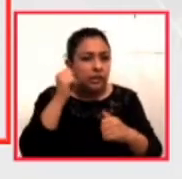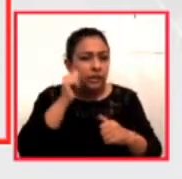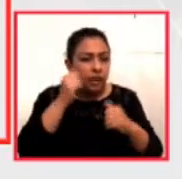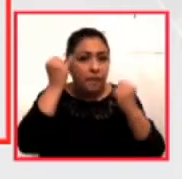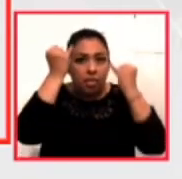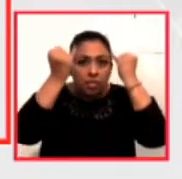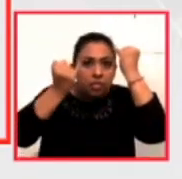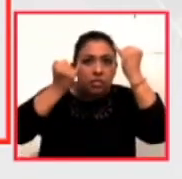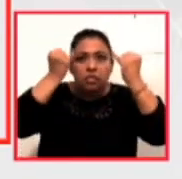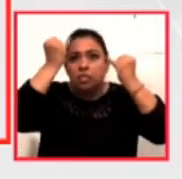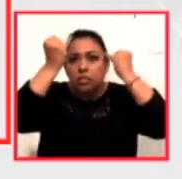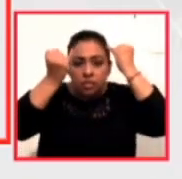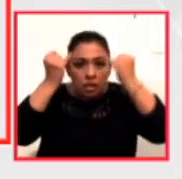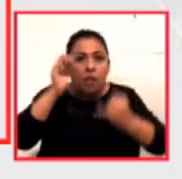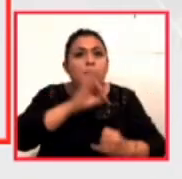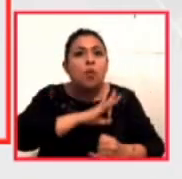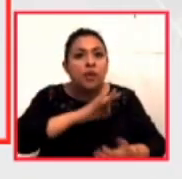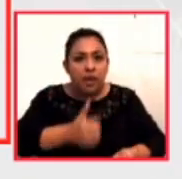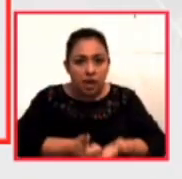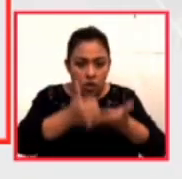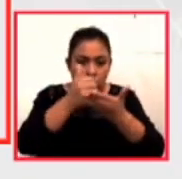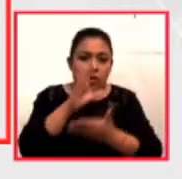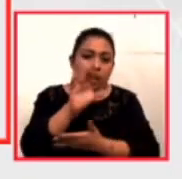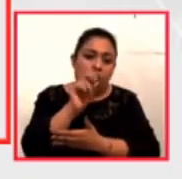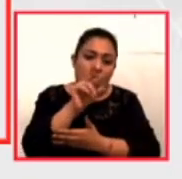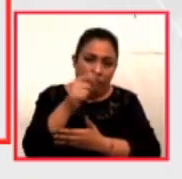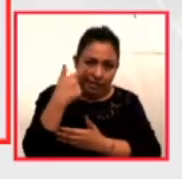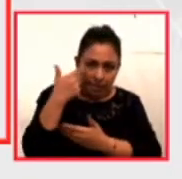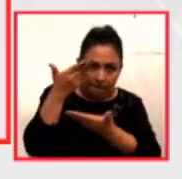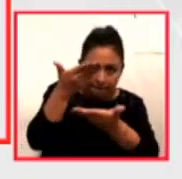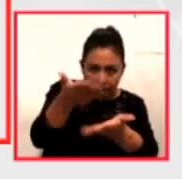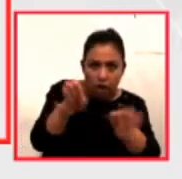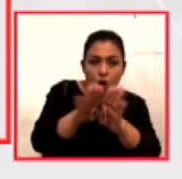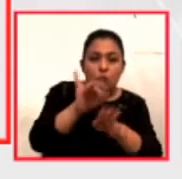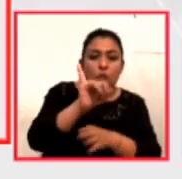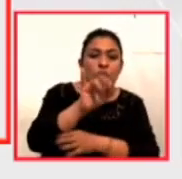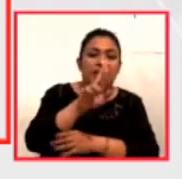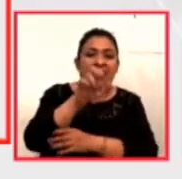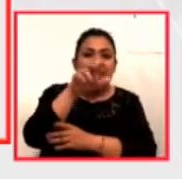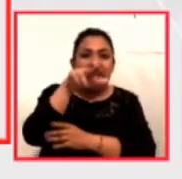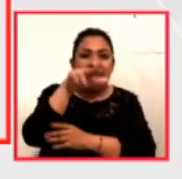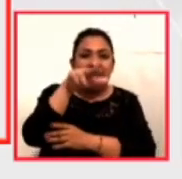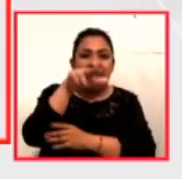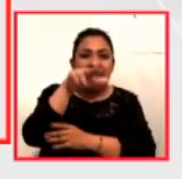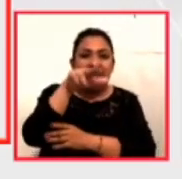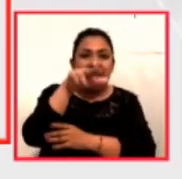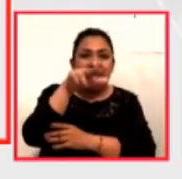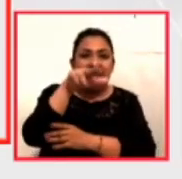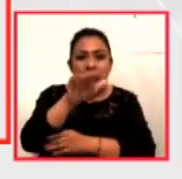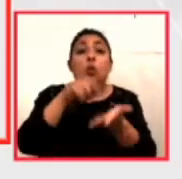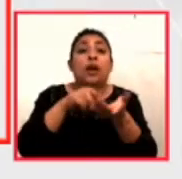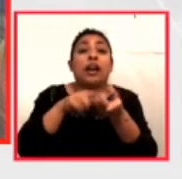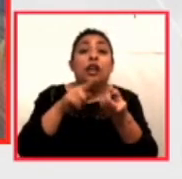artístico puede con el COVID y mucho más. Vamos a ver cómo lo hace Irene Cloutier desde Washington.